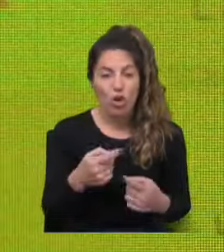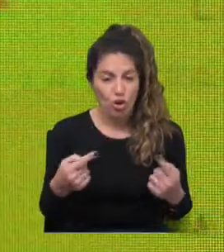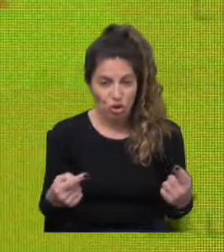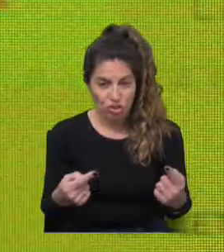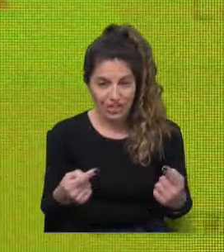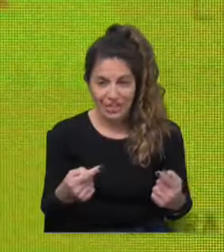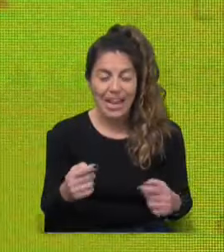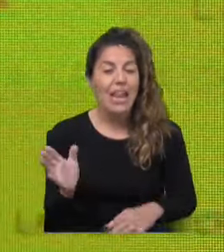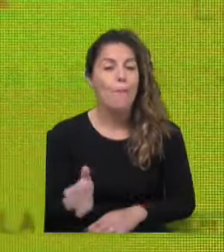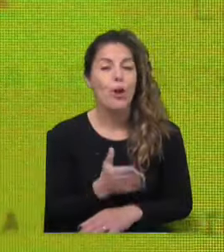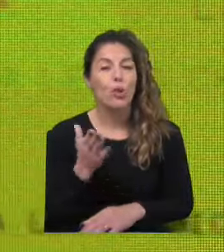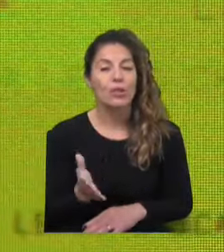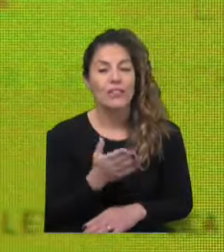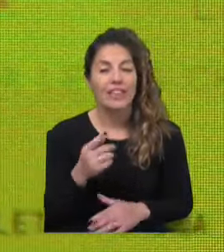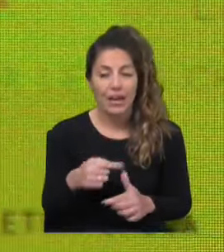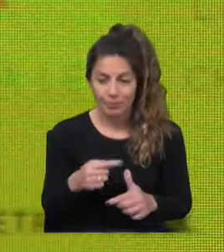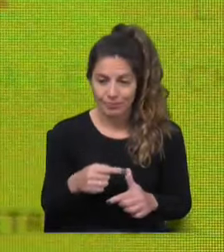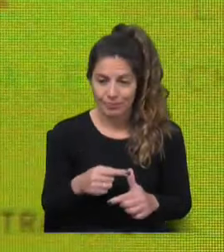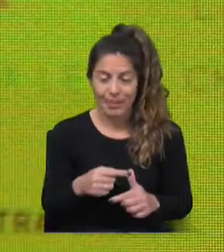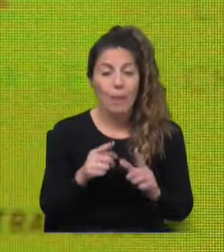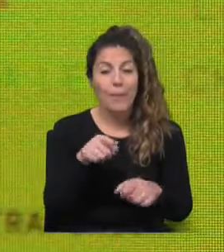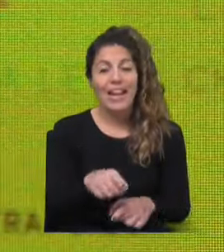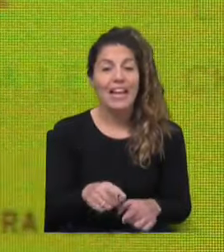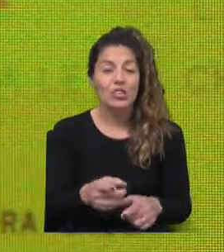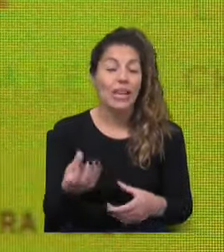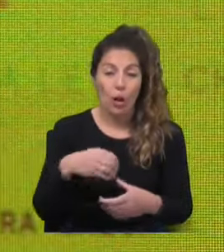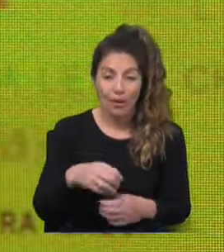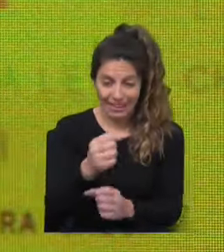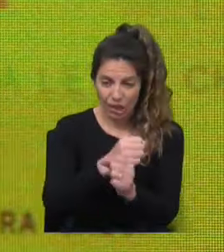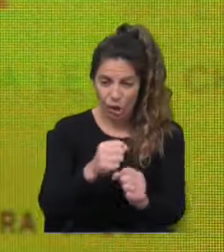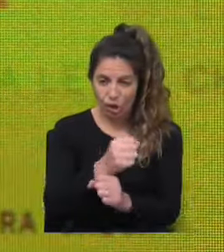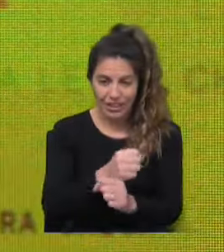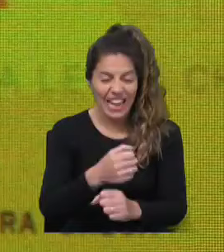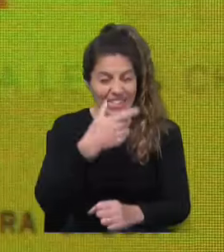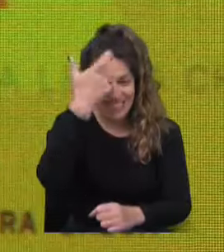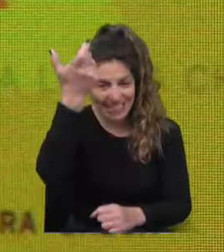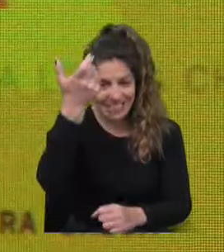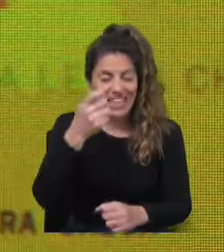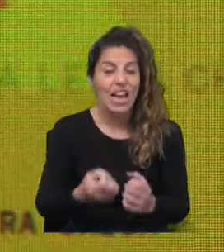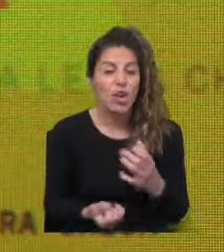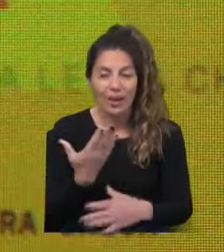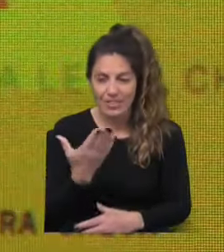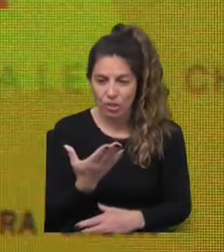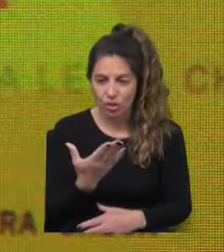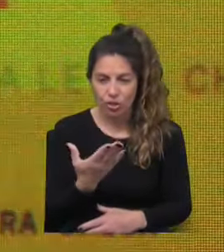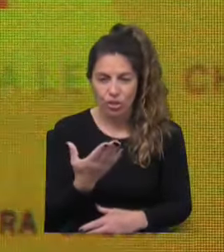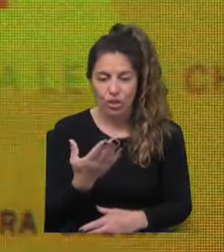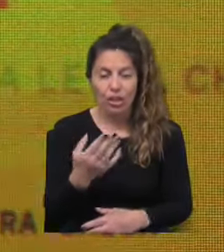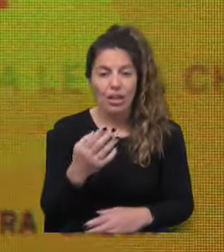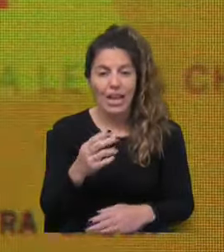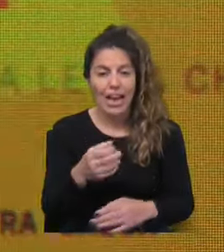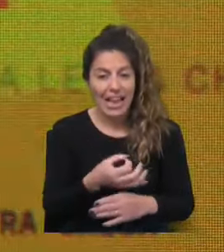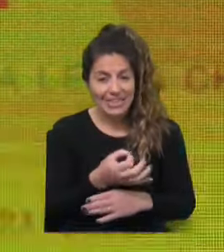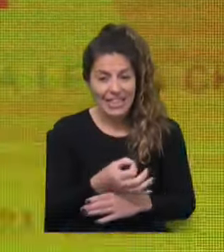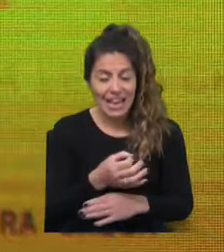la productividad, y para eso hay que incorporar tecnología, ciencia, innovación, recapacitación